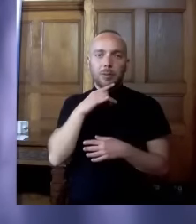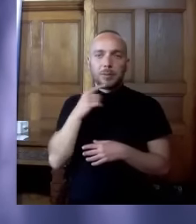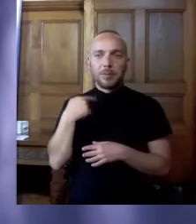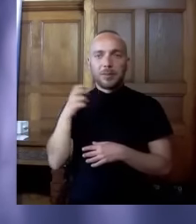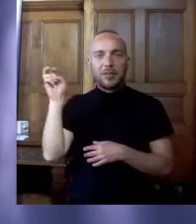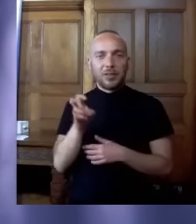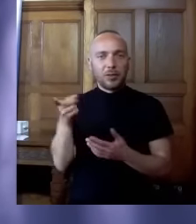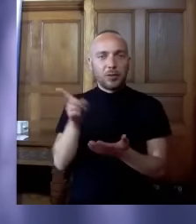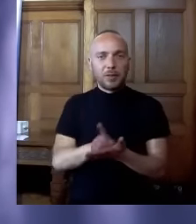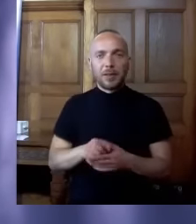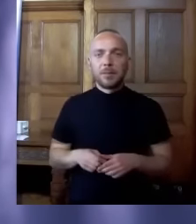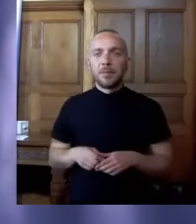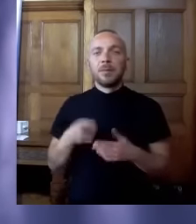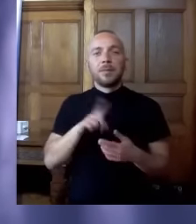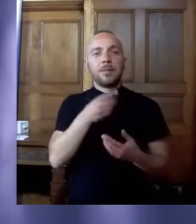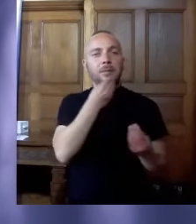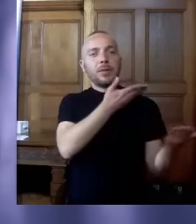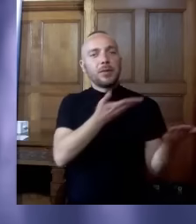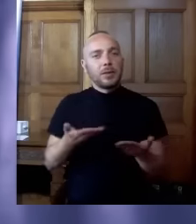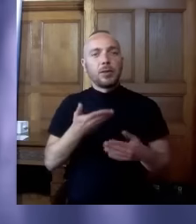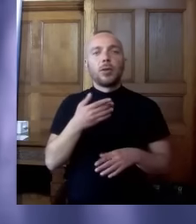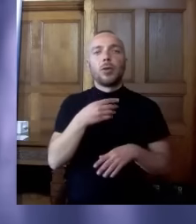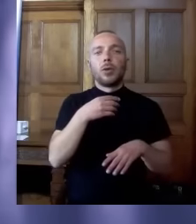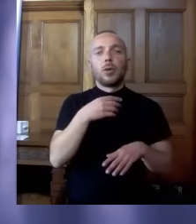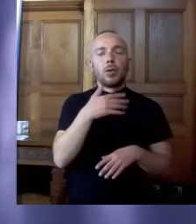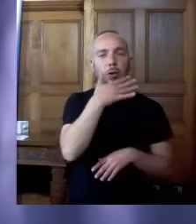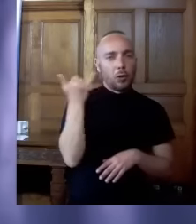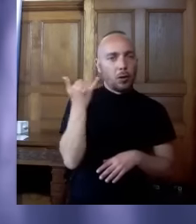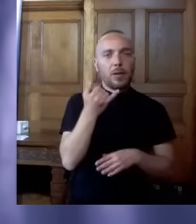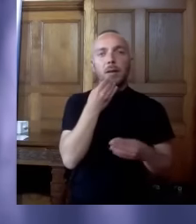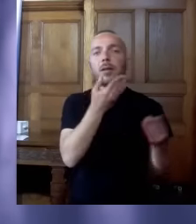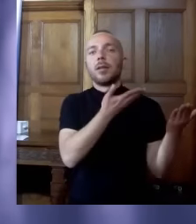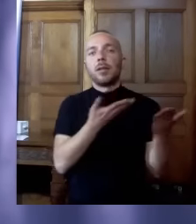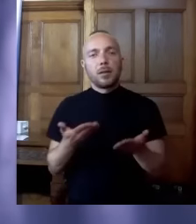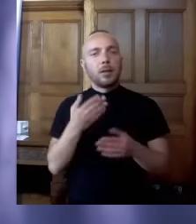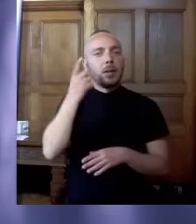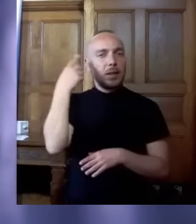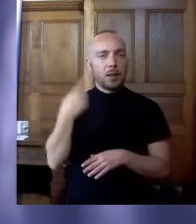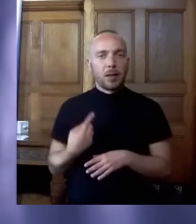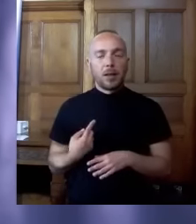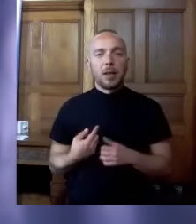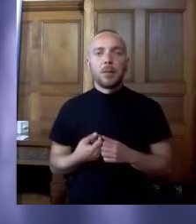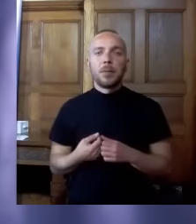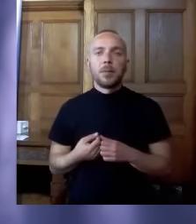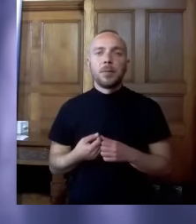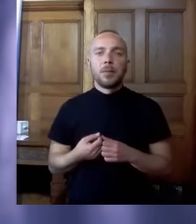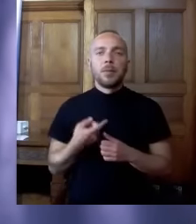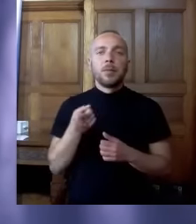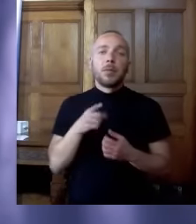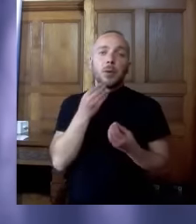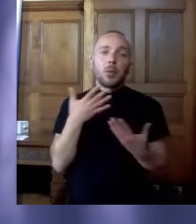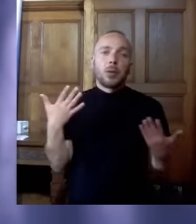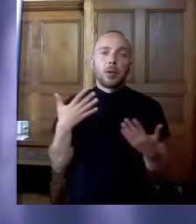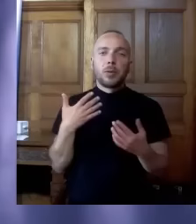donostia etg etorri J et Irene eta